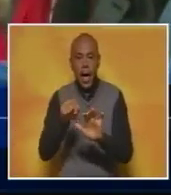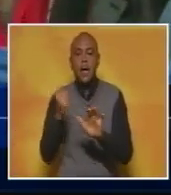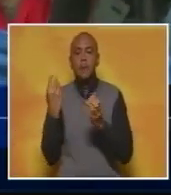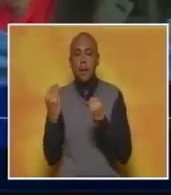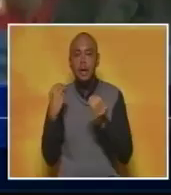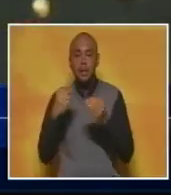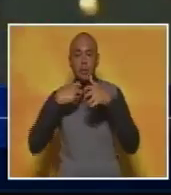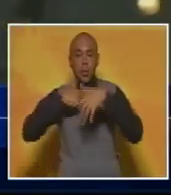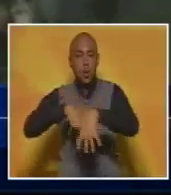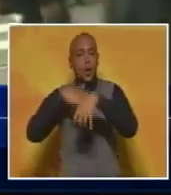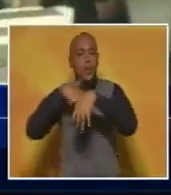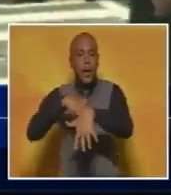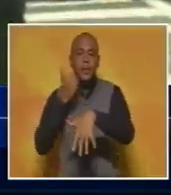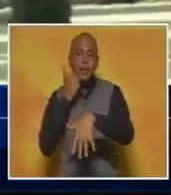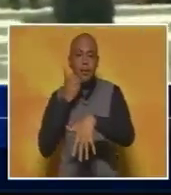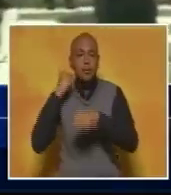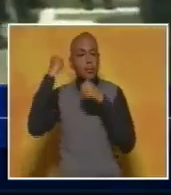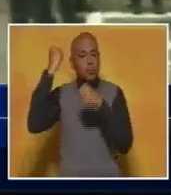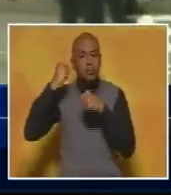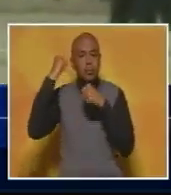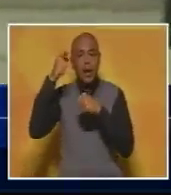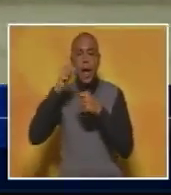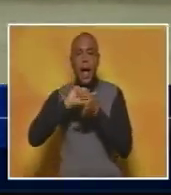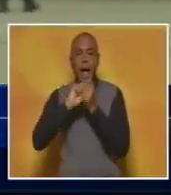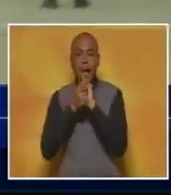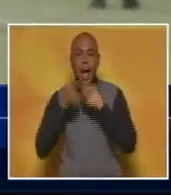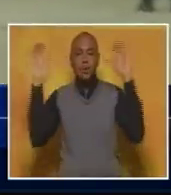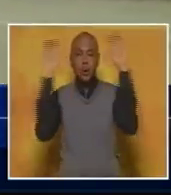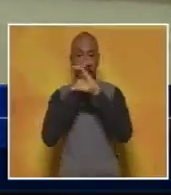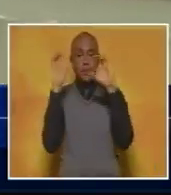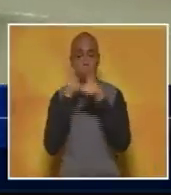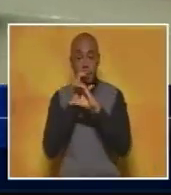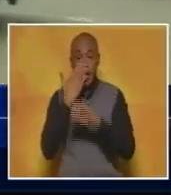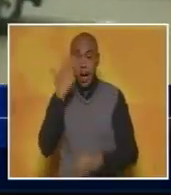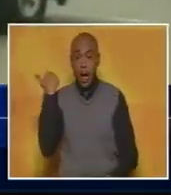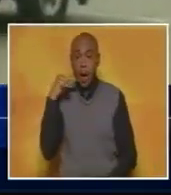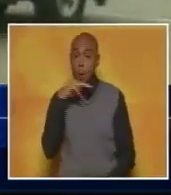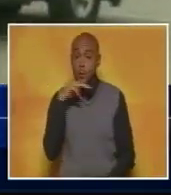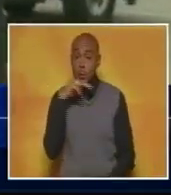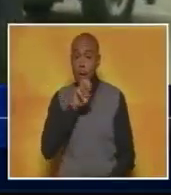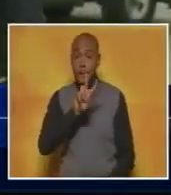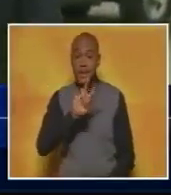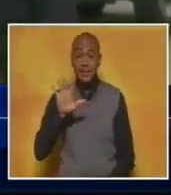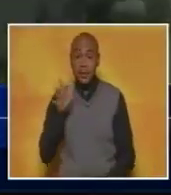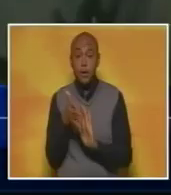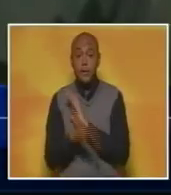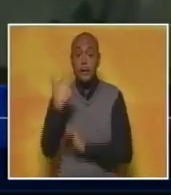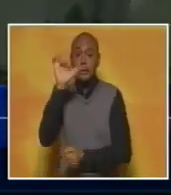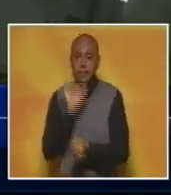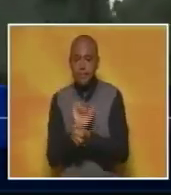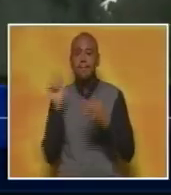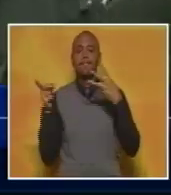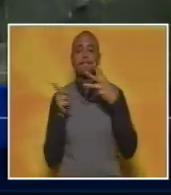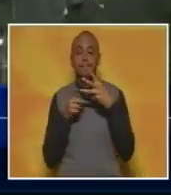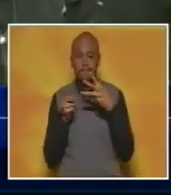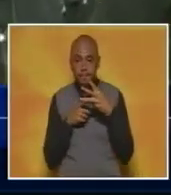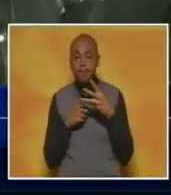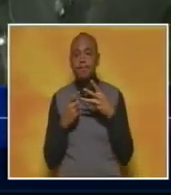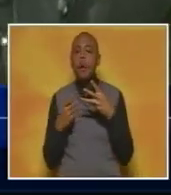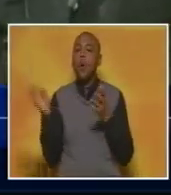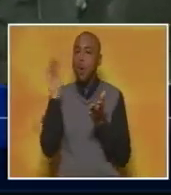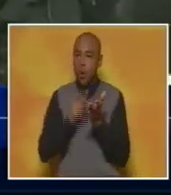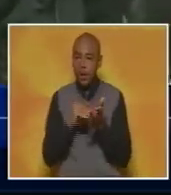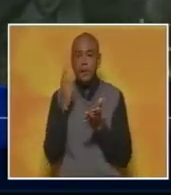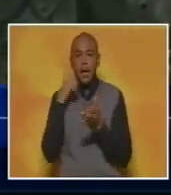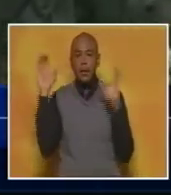para participar en las protestas contra el cambio climático. El pasado 25 de octubre fue su tercer arresto consecutivo por el mismo motivo,